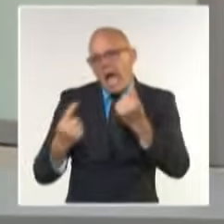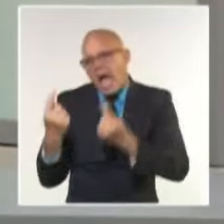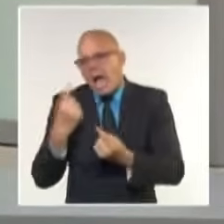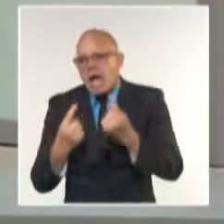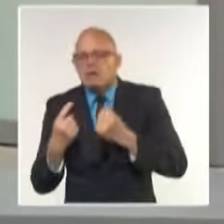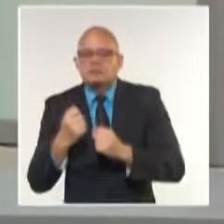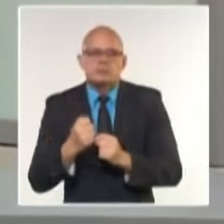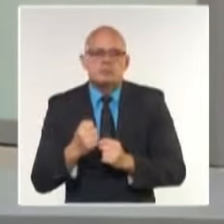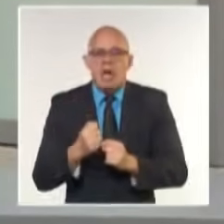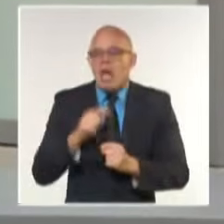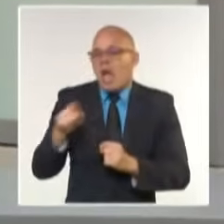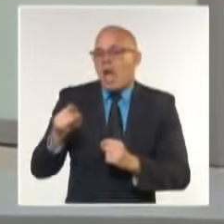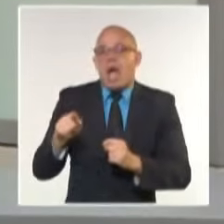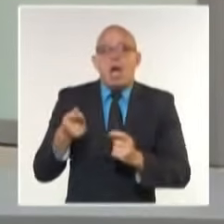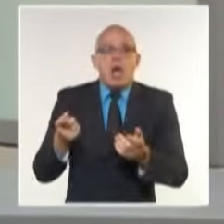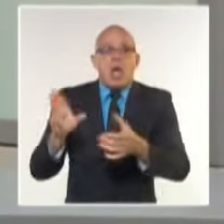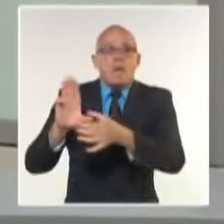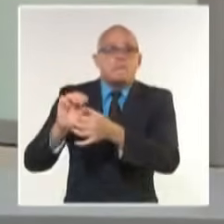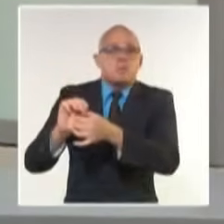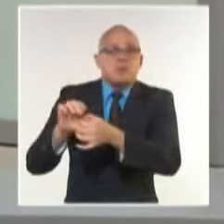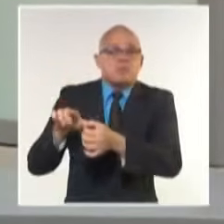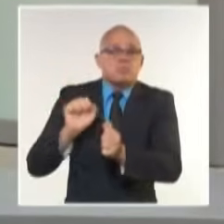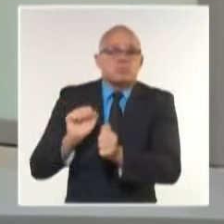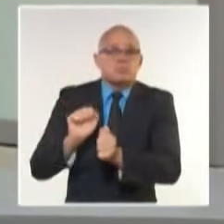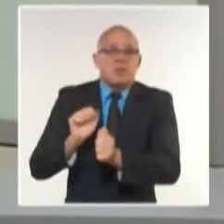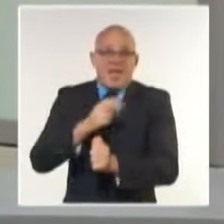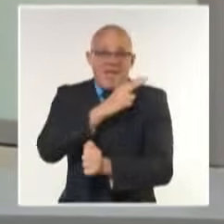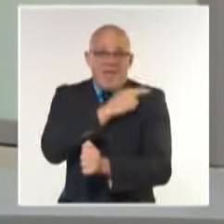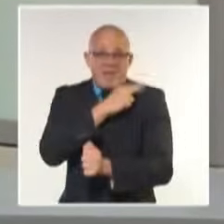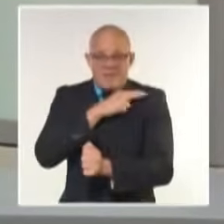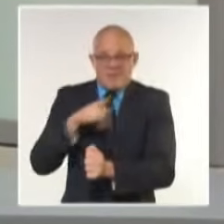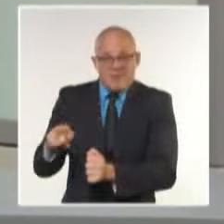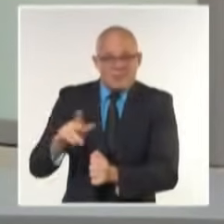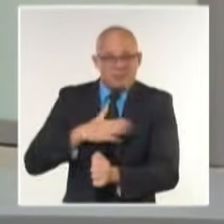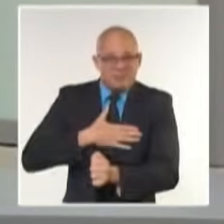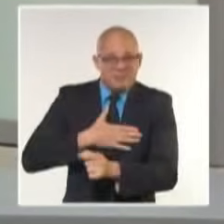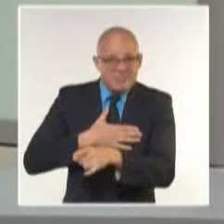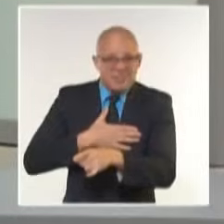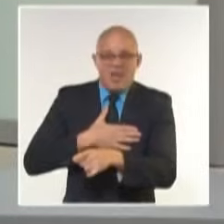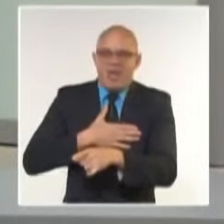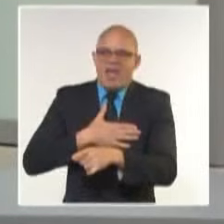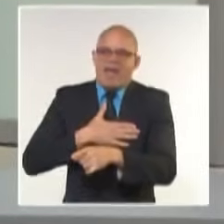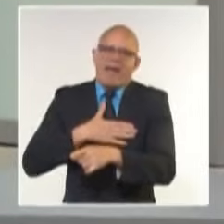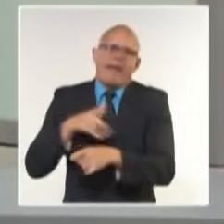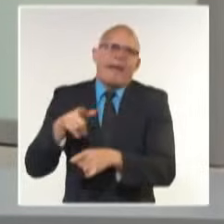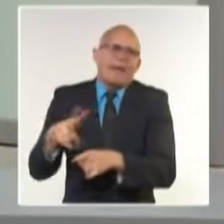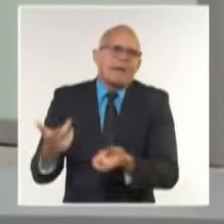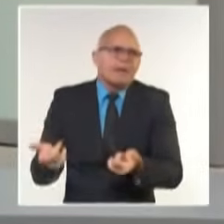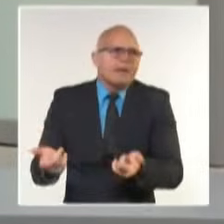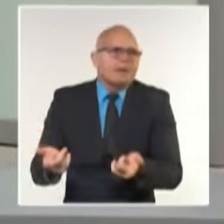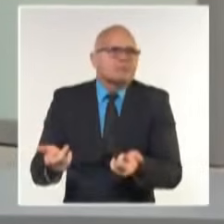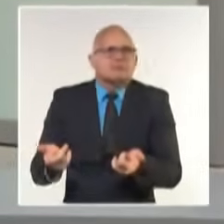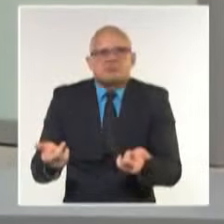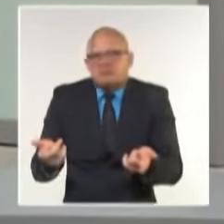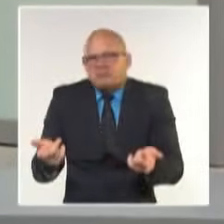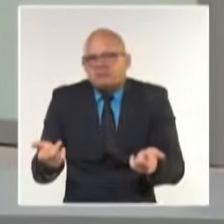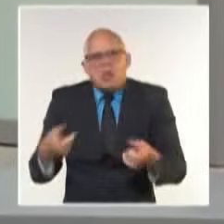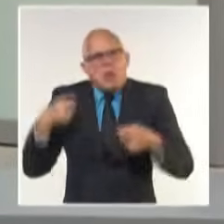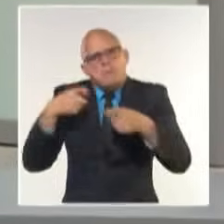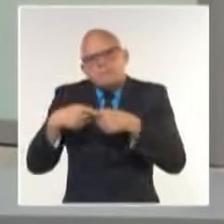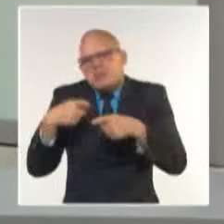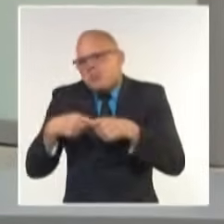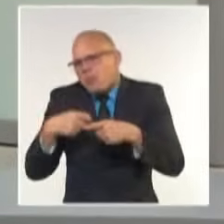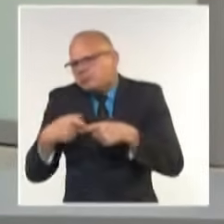la puede prestar, tiene afinidad el dueño, el propietario con ese director, o es un pariente lejano, o de la esposa, o trabajó